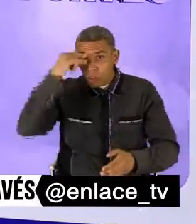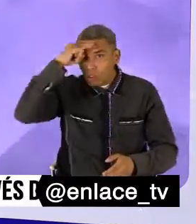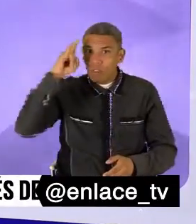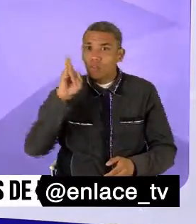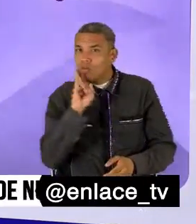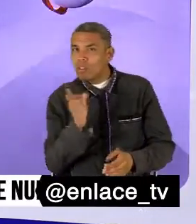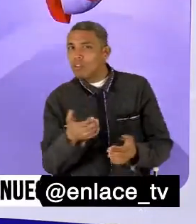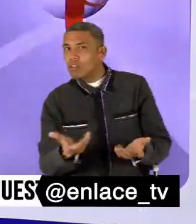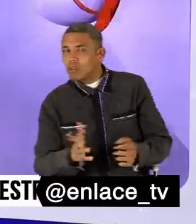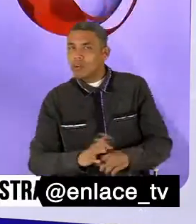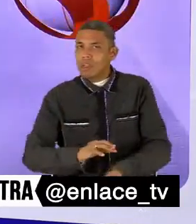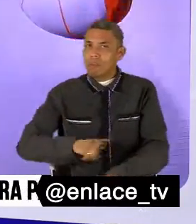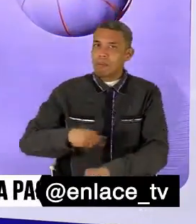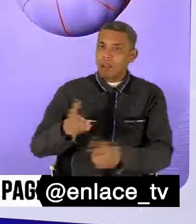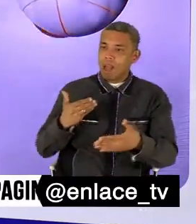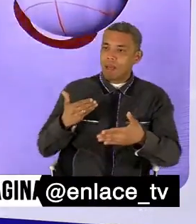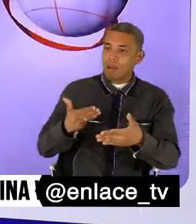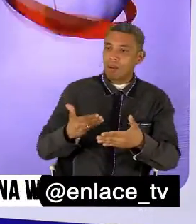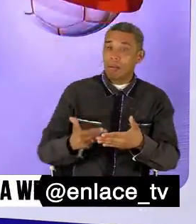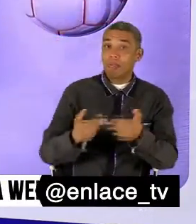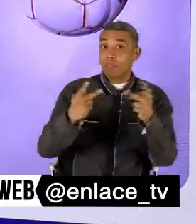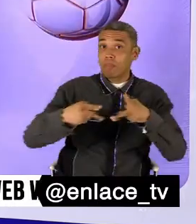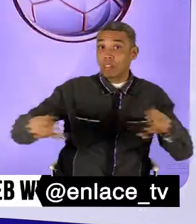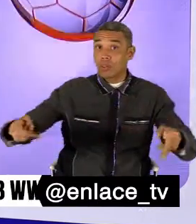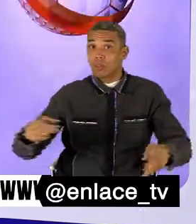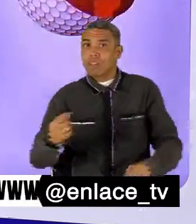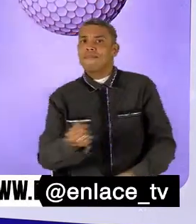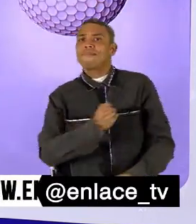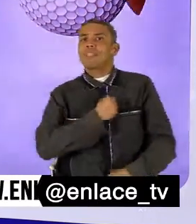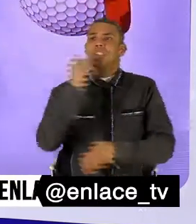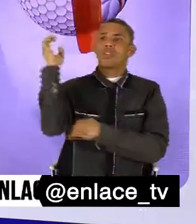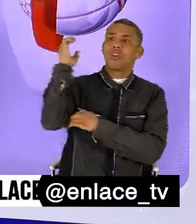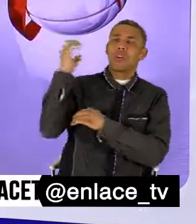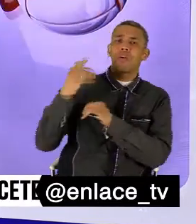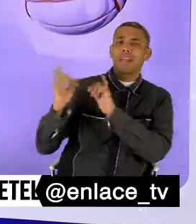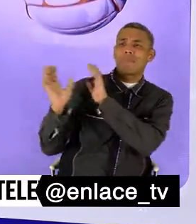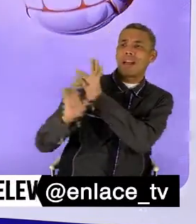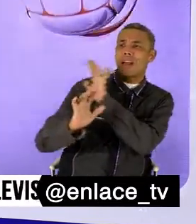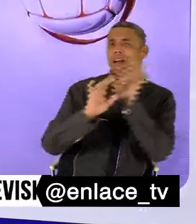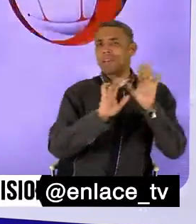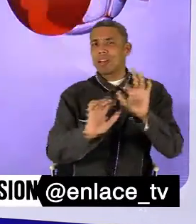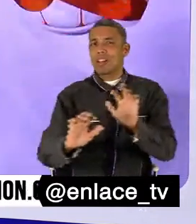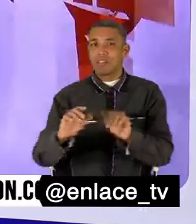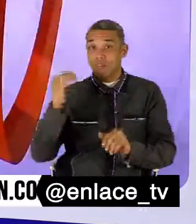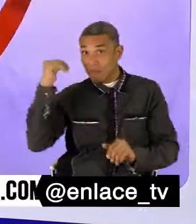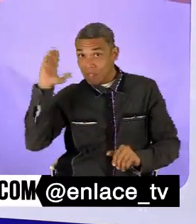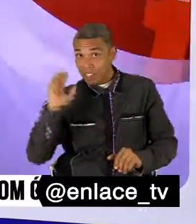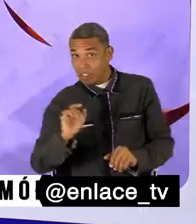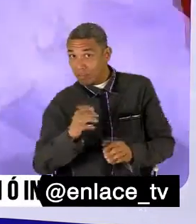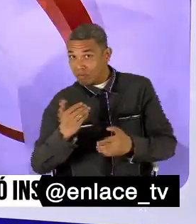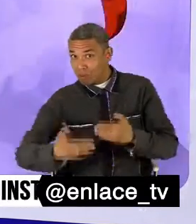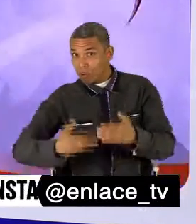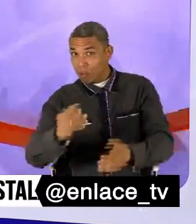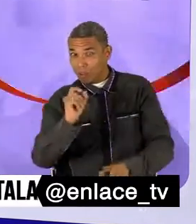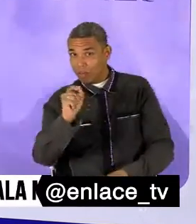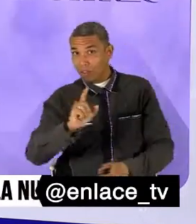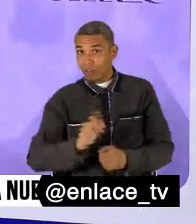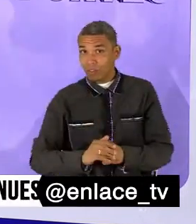se va sintiendo ya más el ambiente, la afición colombiana llegando a apoyar la tricolor en este partido que le podría